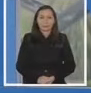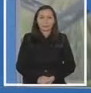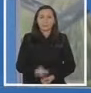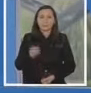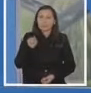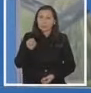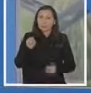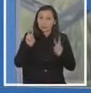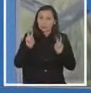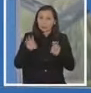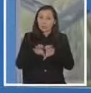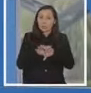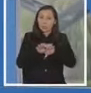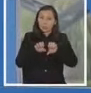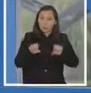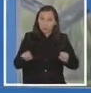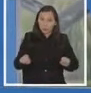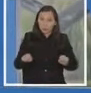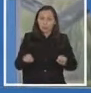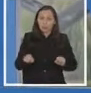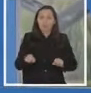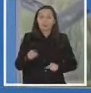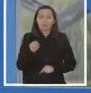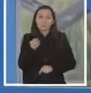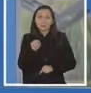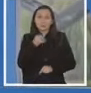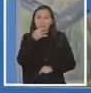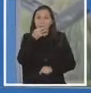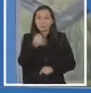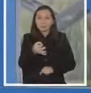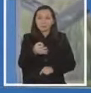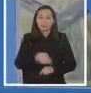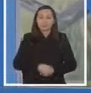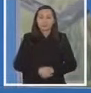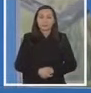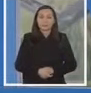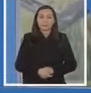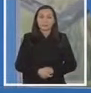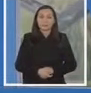Y esos acuerdos en donde